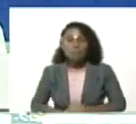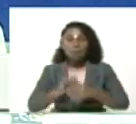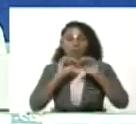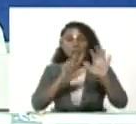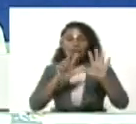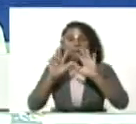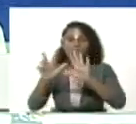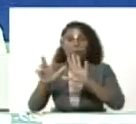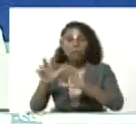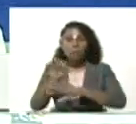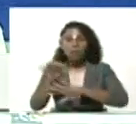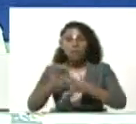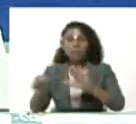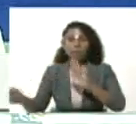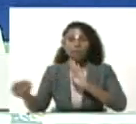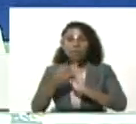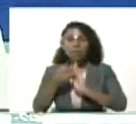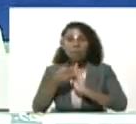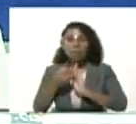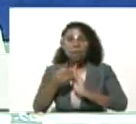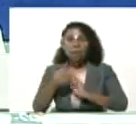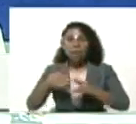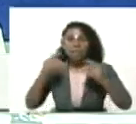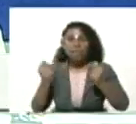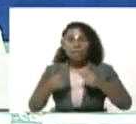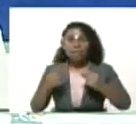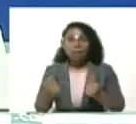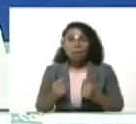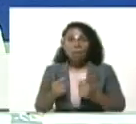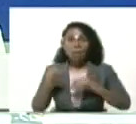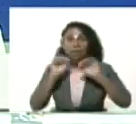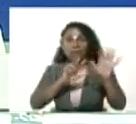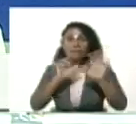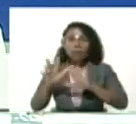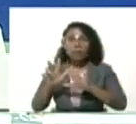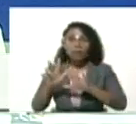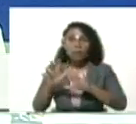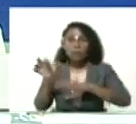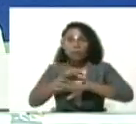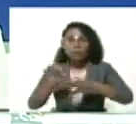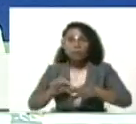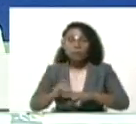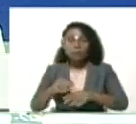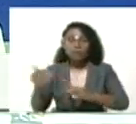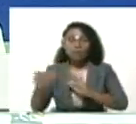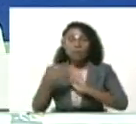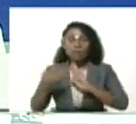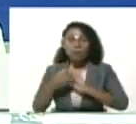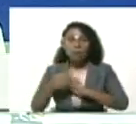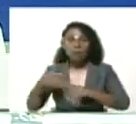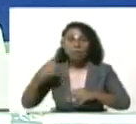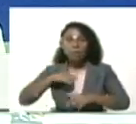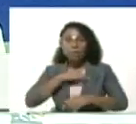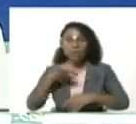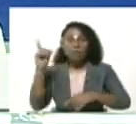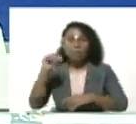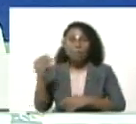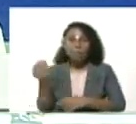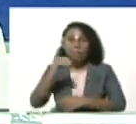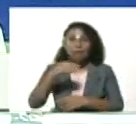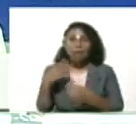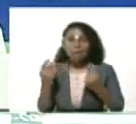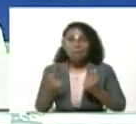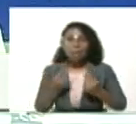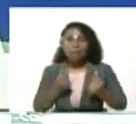88 municipios afectados, estamos activados en los 88 municipios afectados y además estamos activados en donde